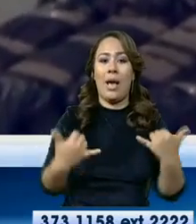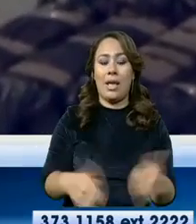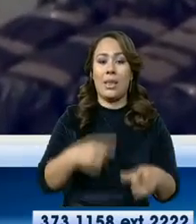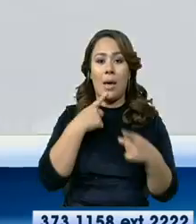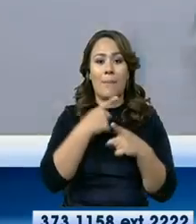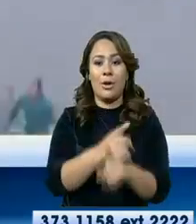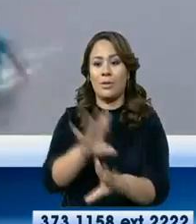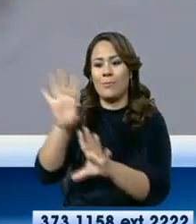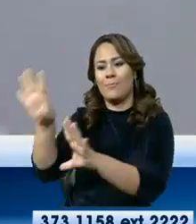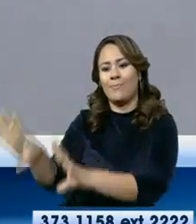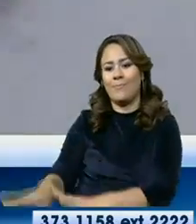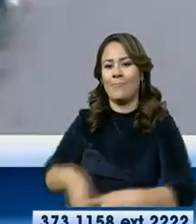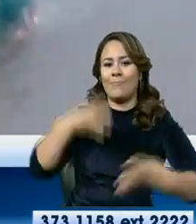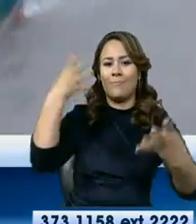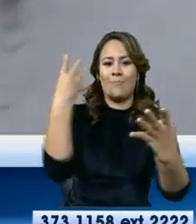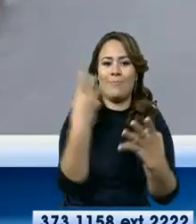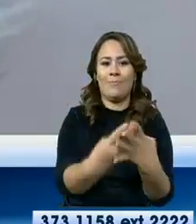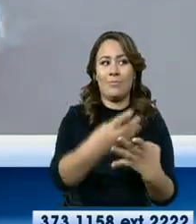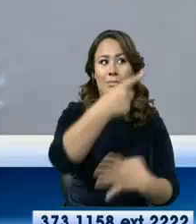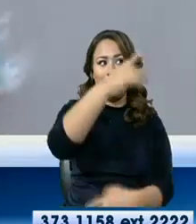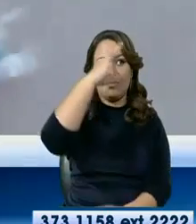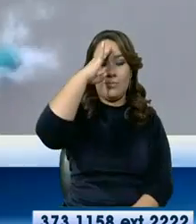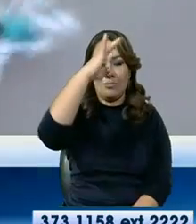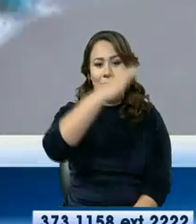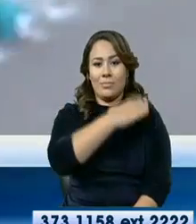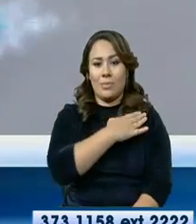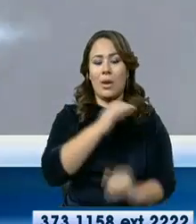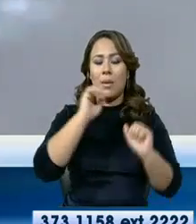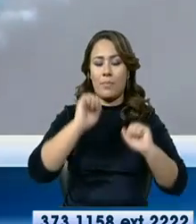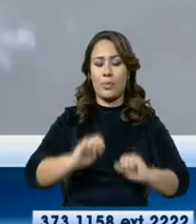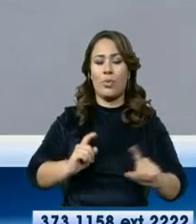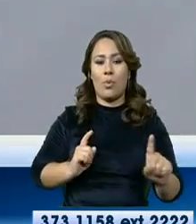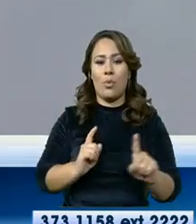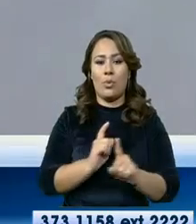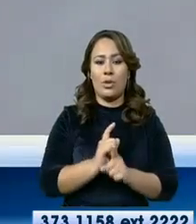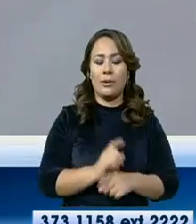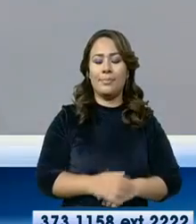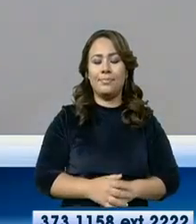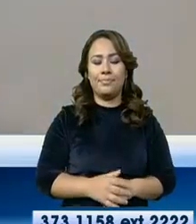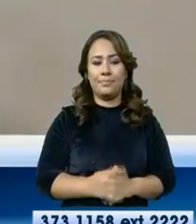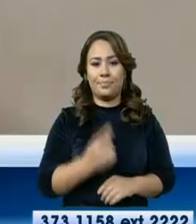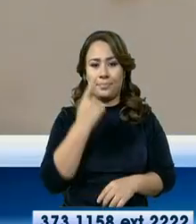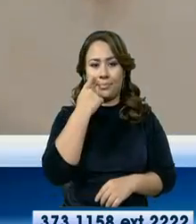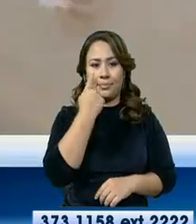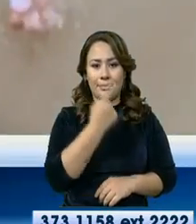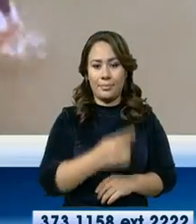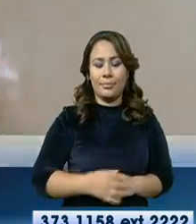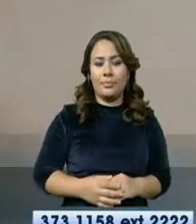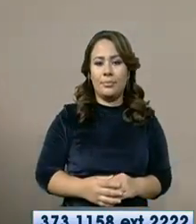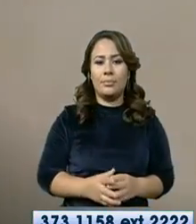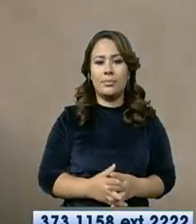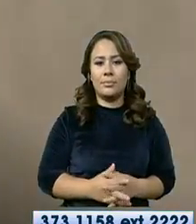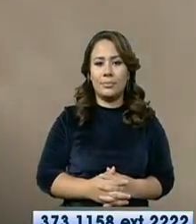Nochebuena. Informó Iván Casamen.